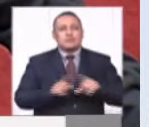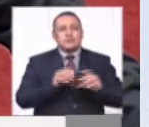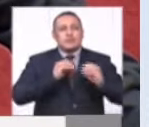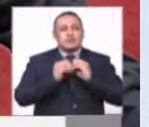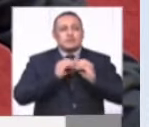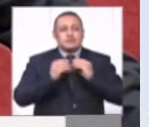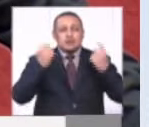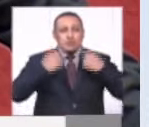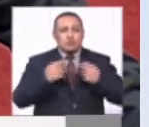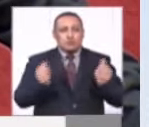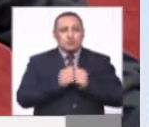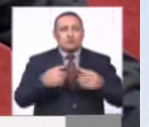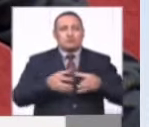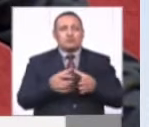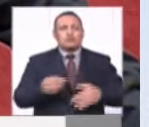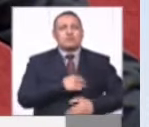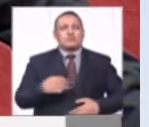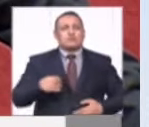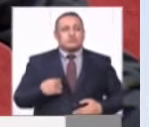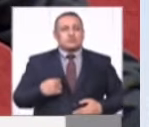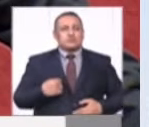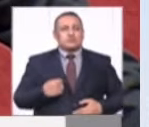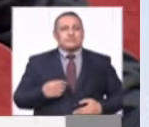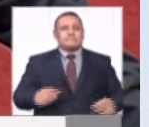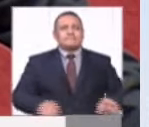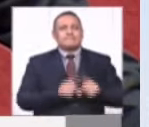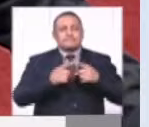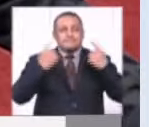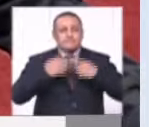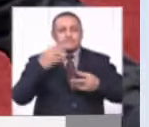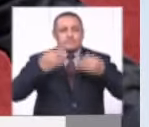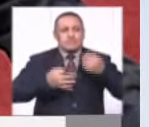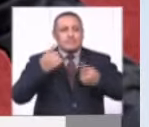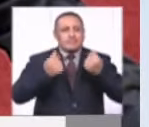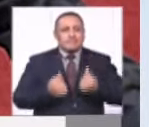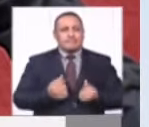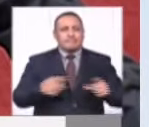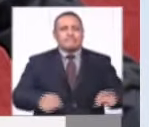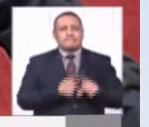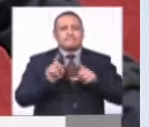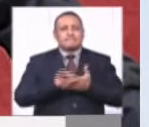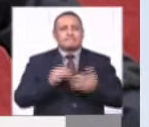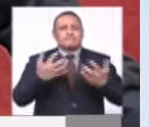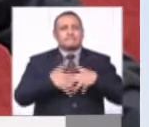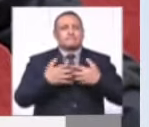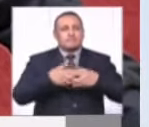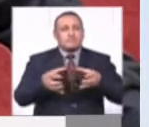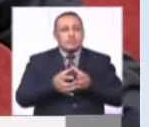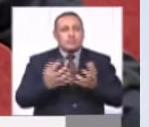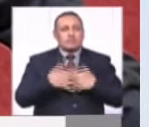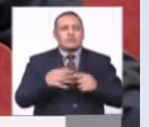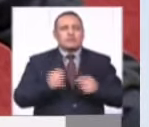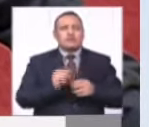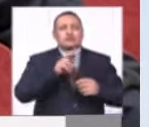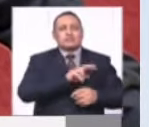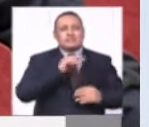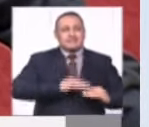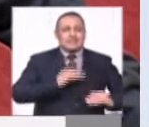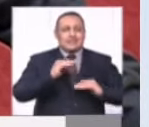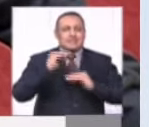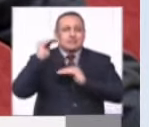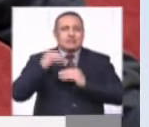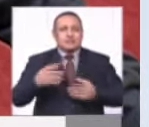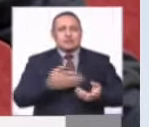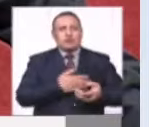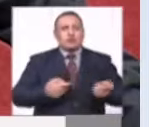realizar medidas dentro del Ejecutivo, medidas presupuestarias, para que las entidades de los tres niveles de